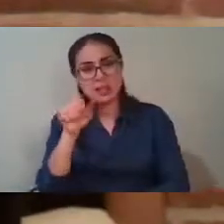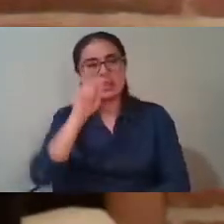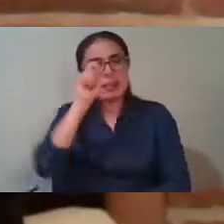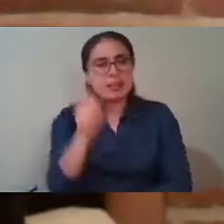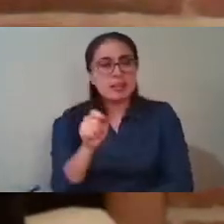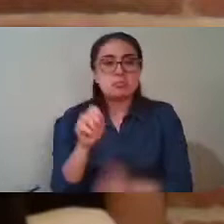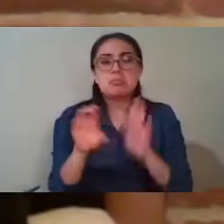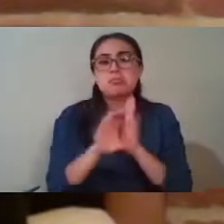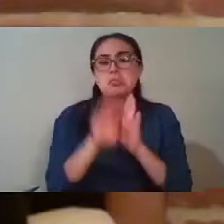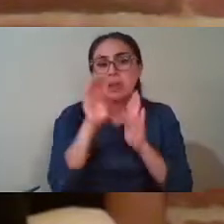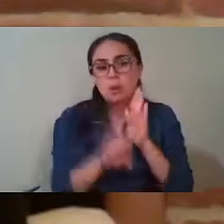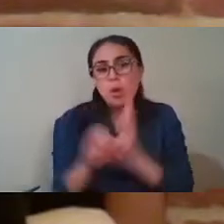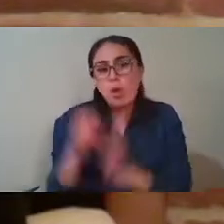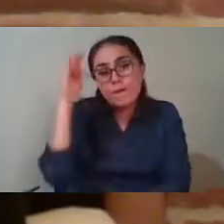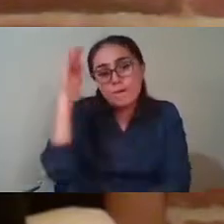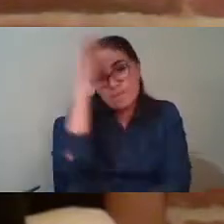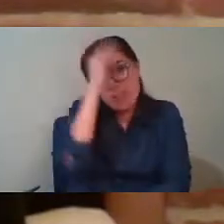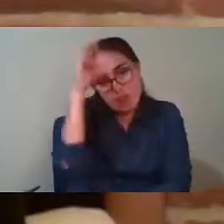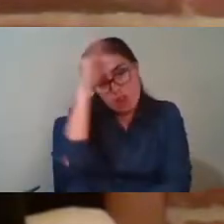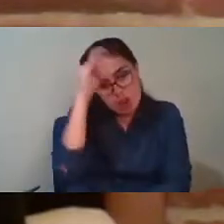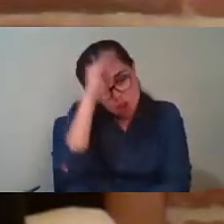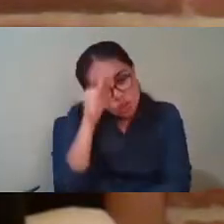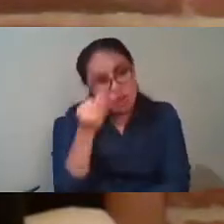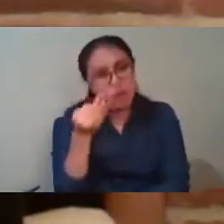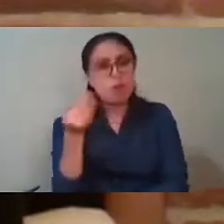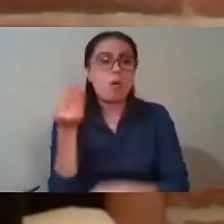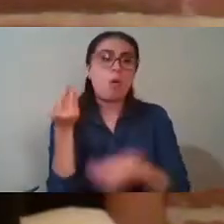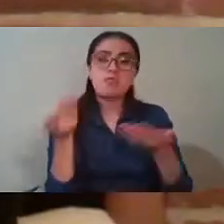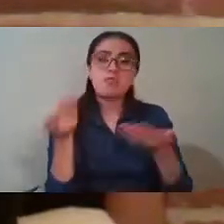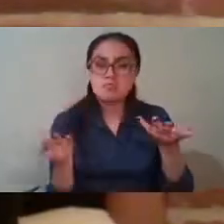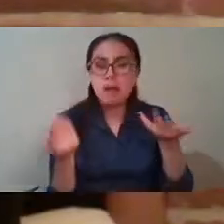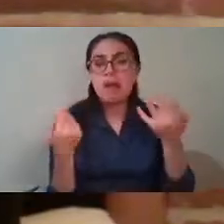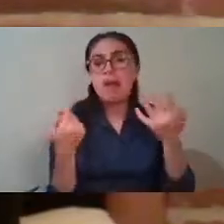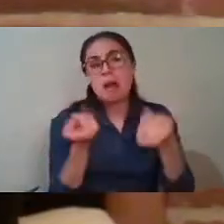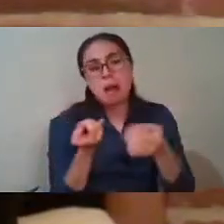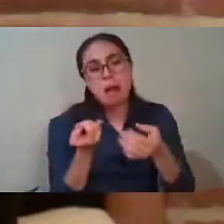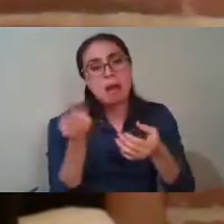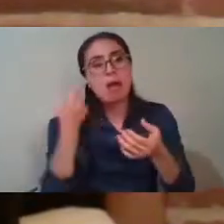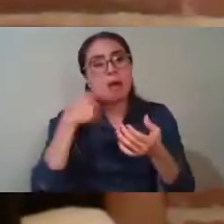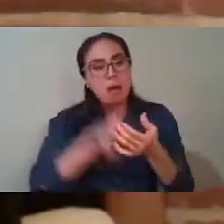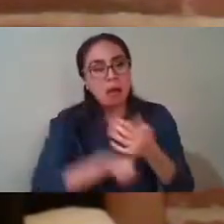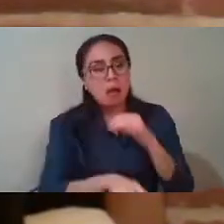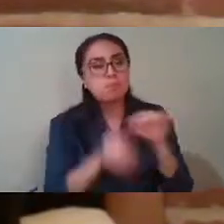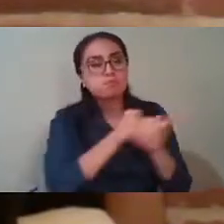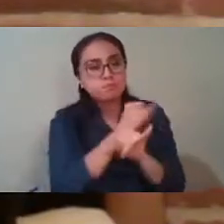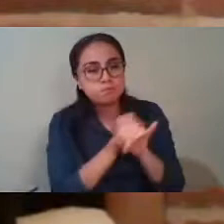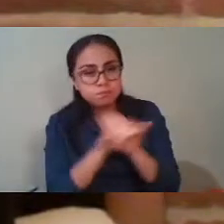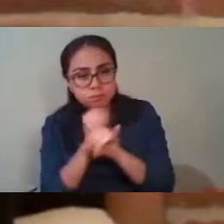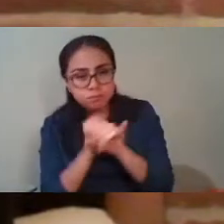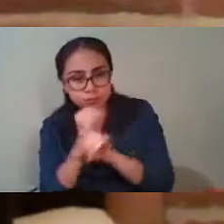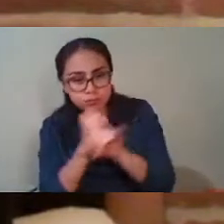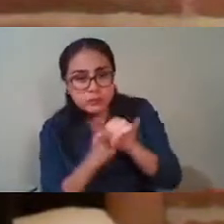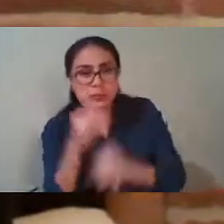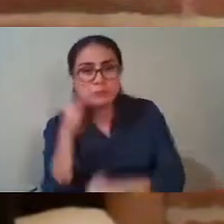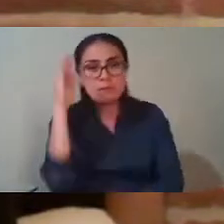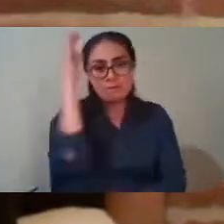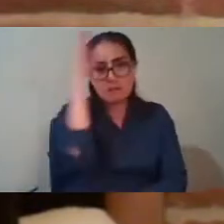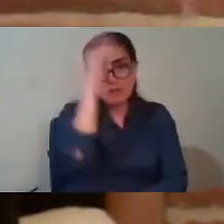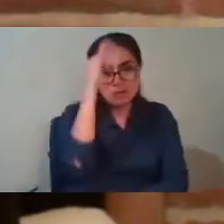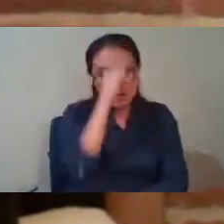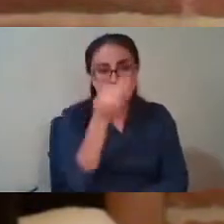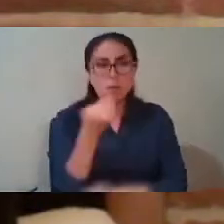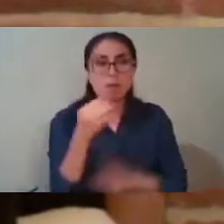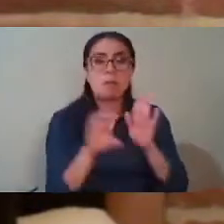pertenecen al campo singular, académico singular, que pertenecen al campo de